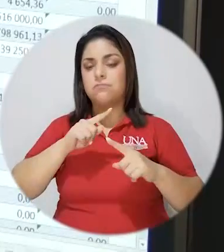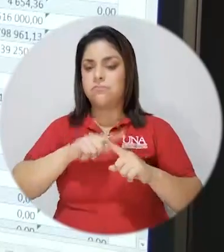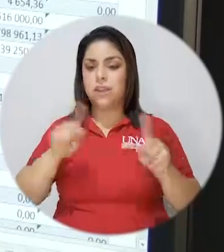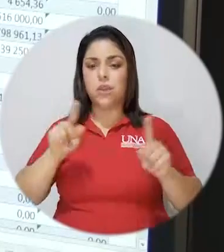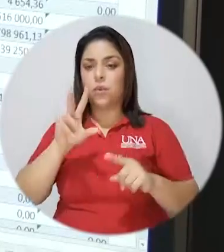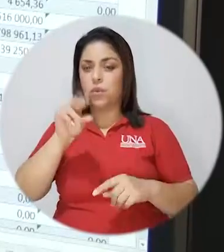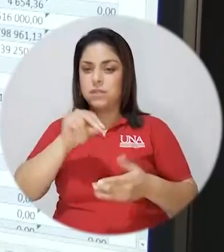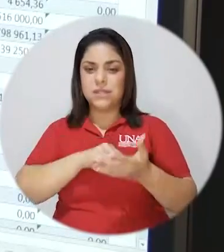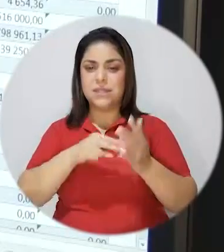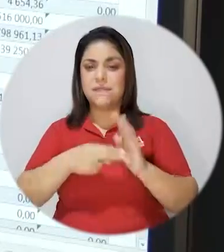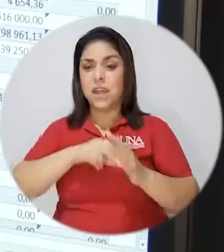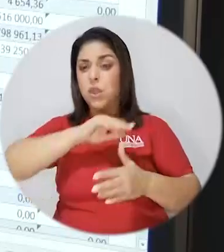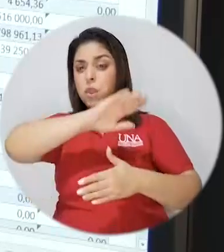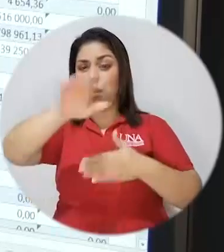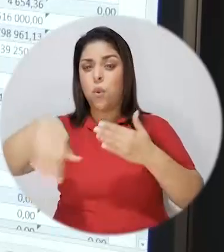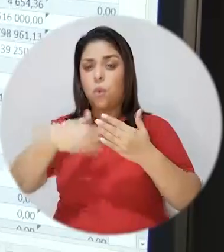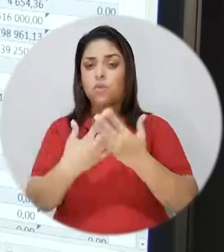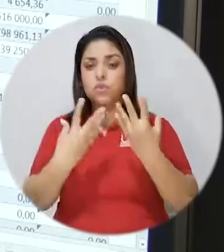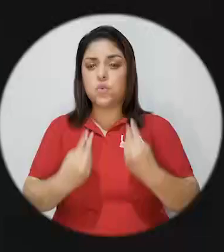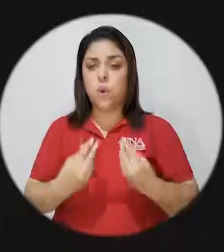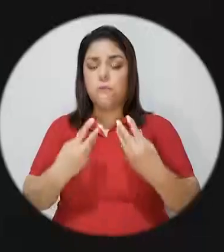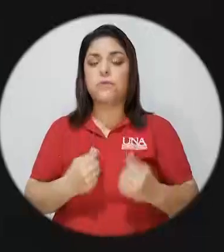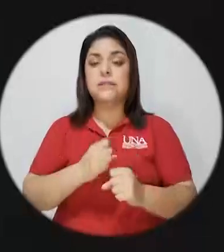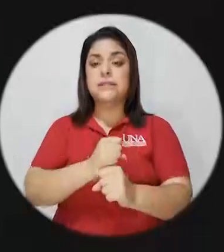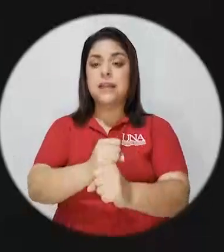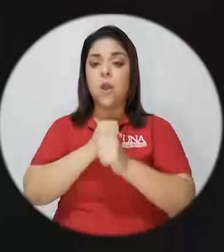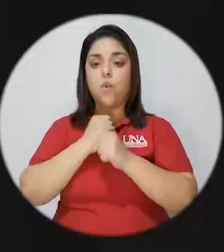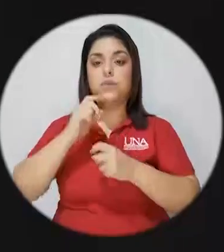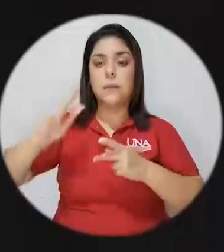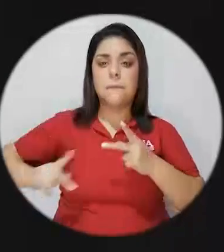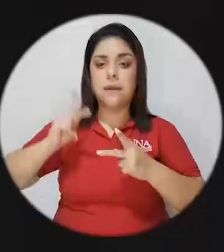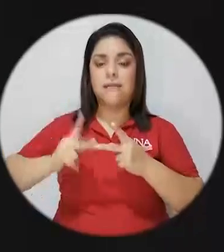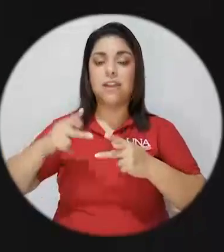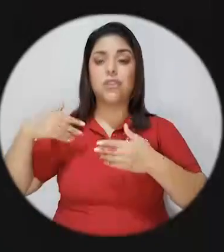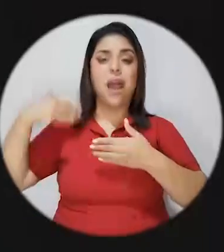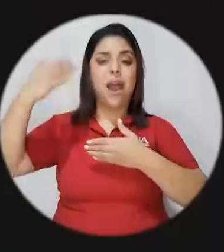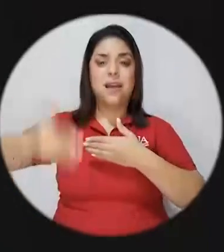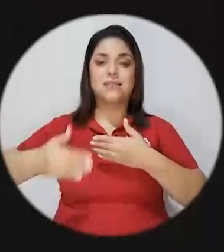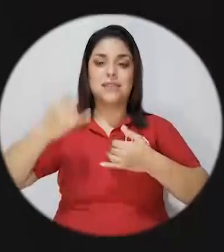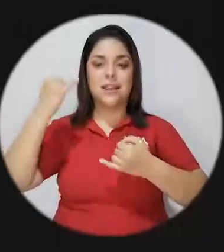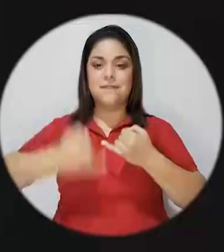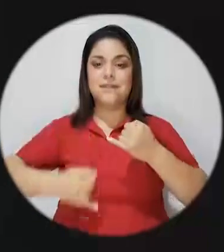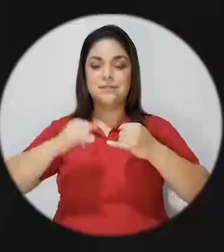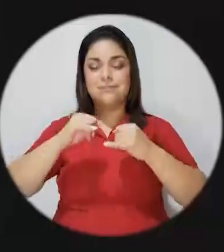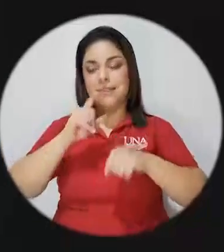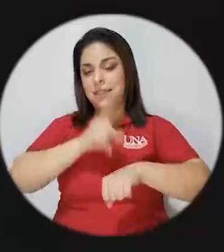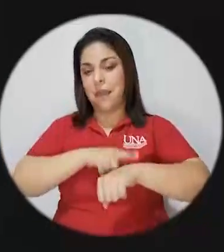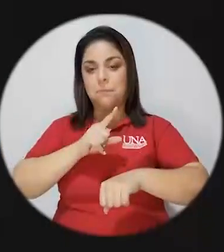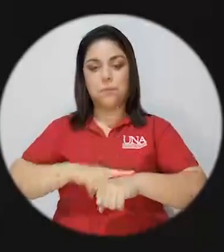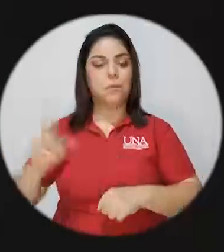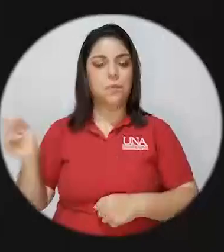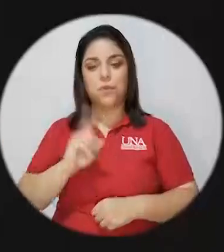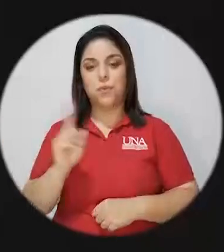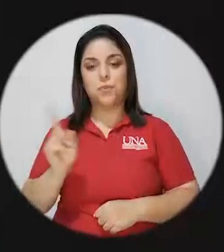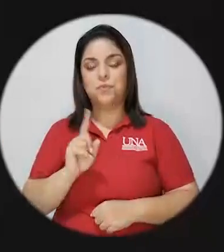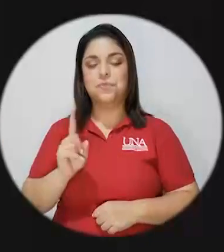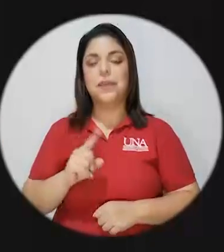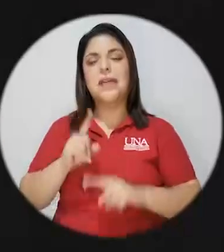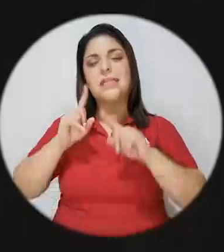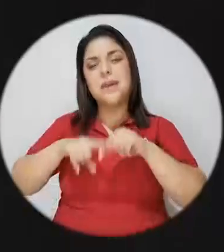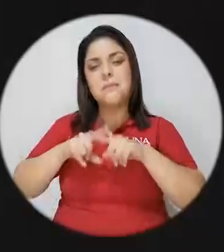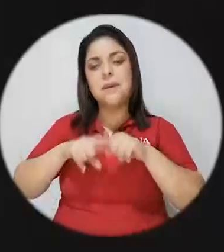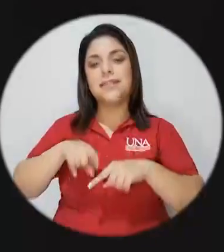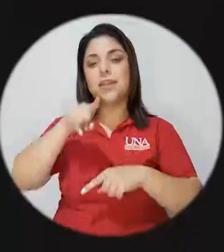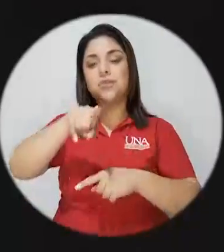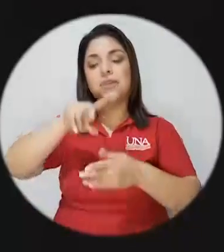podemos decir que todos los software son seguros y perfectos de aquí hasta el fin de los tiempos. Entonces, dependiendo